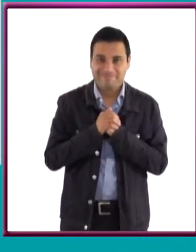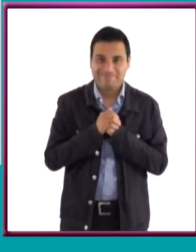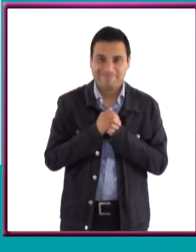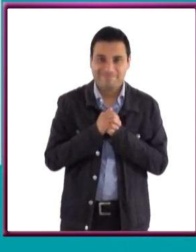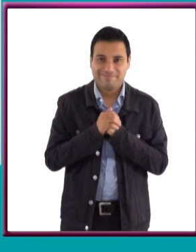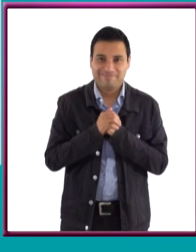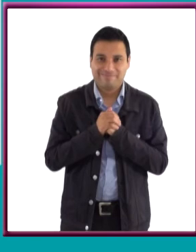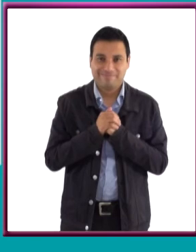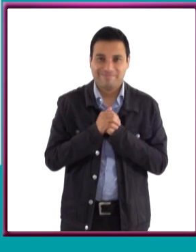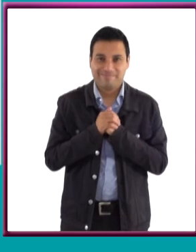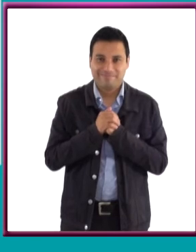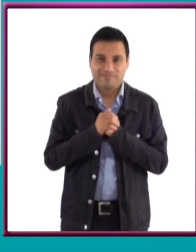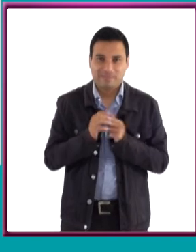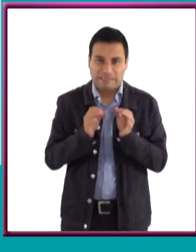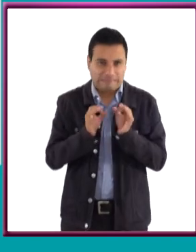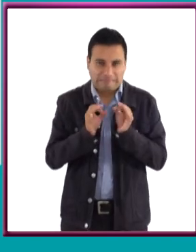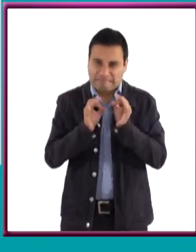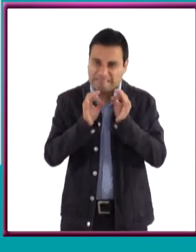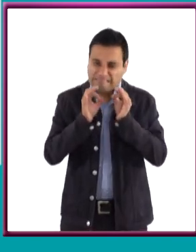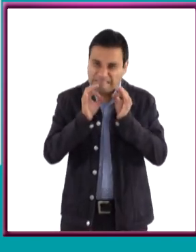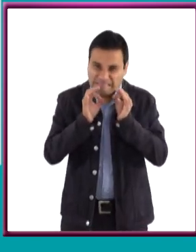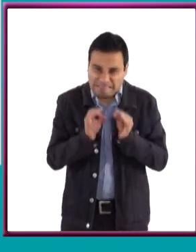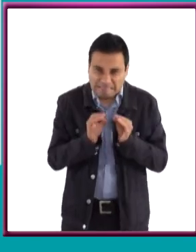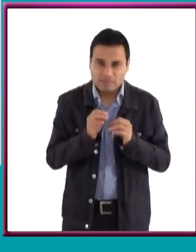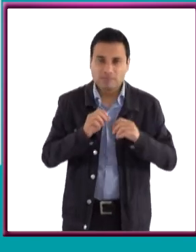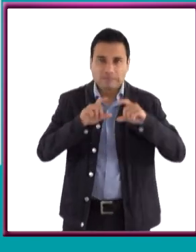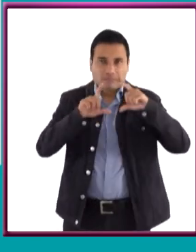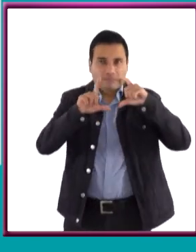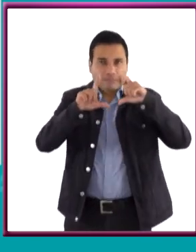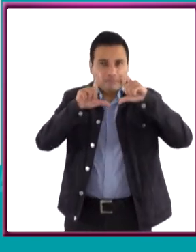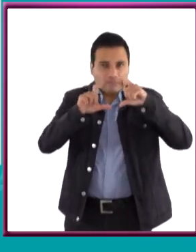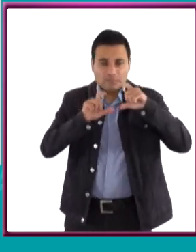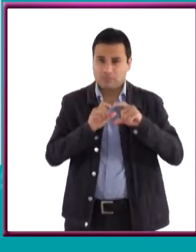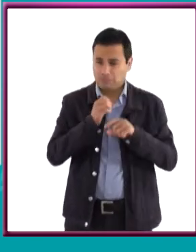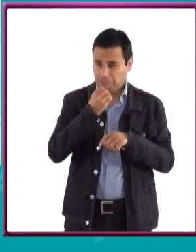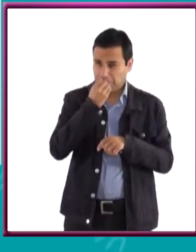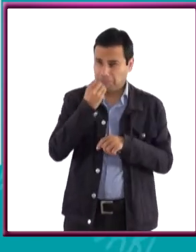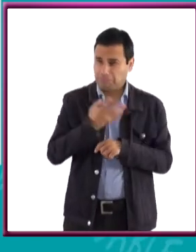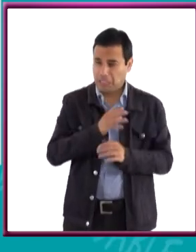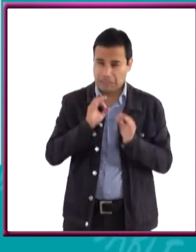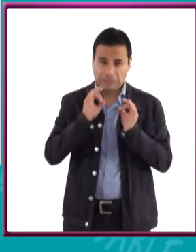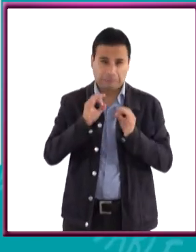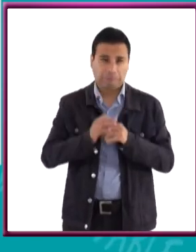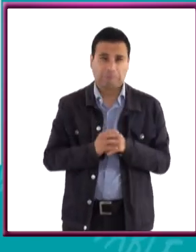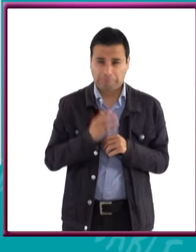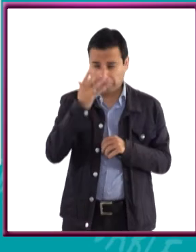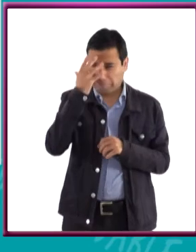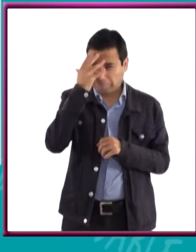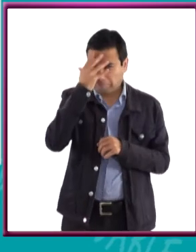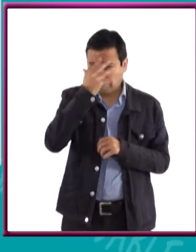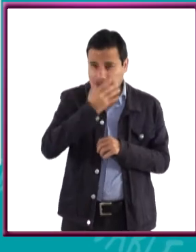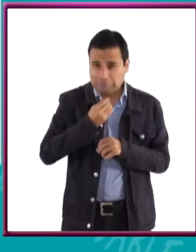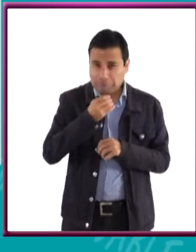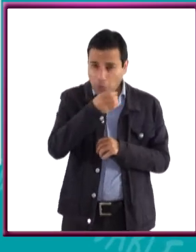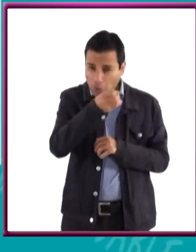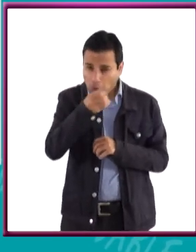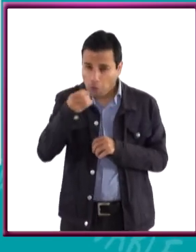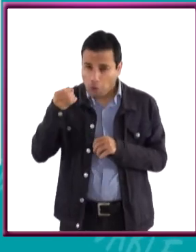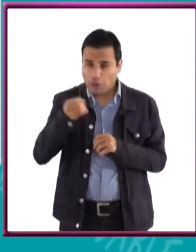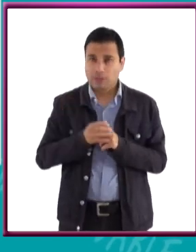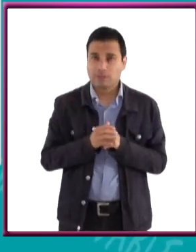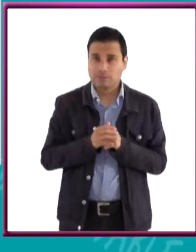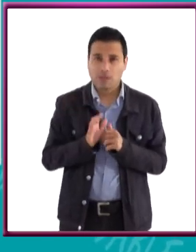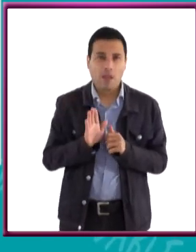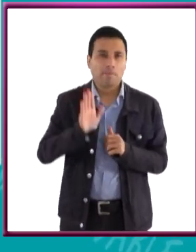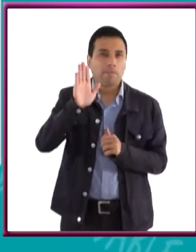telefónicos. Al haber sido encuadrados de esta manera, otorgan a la imagen una composición armónica, como si